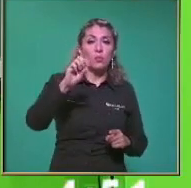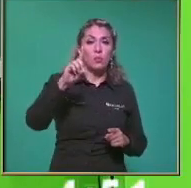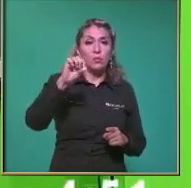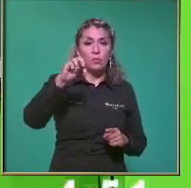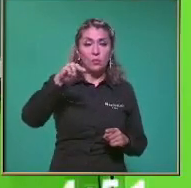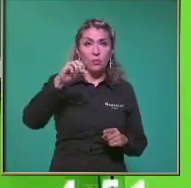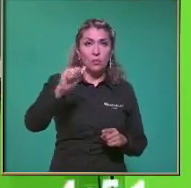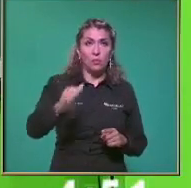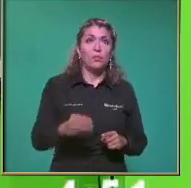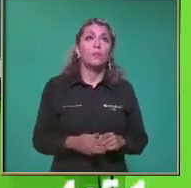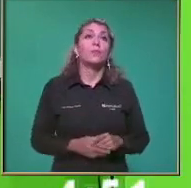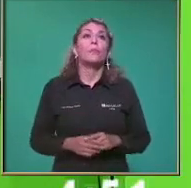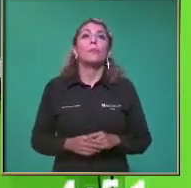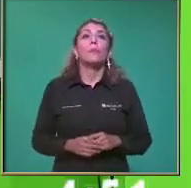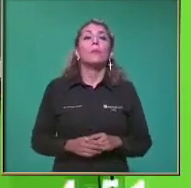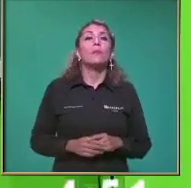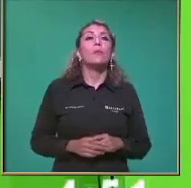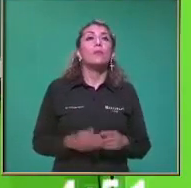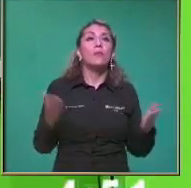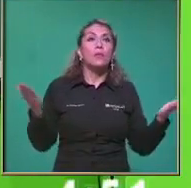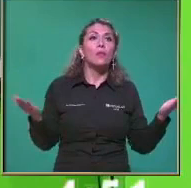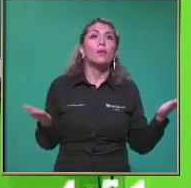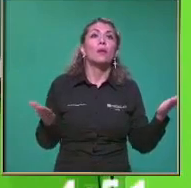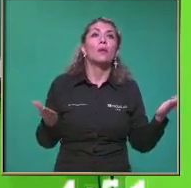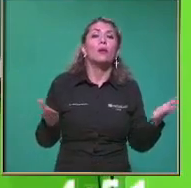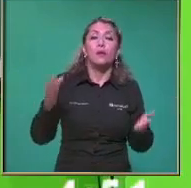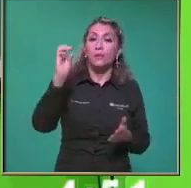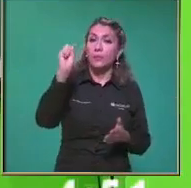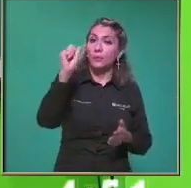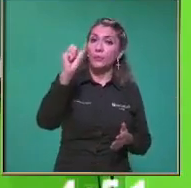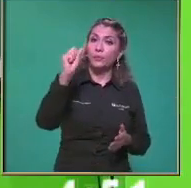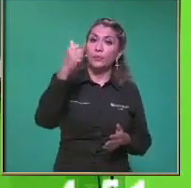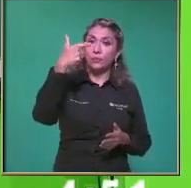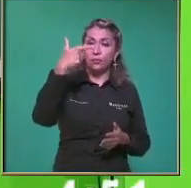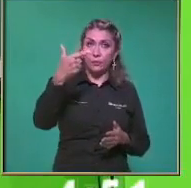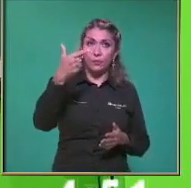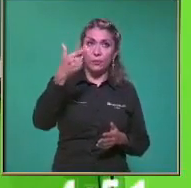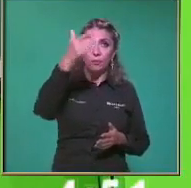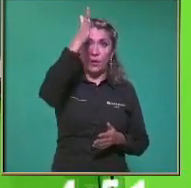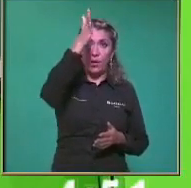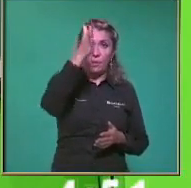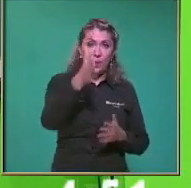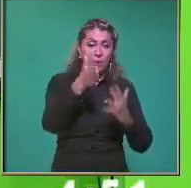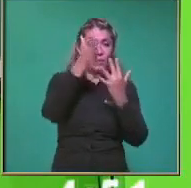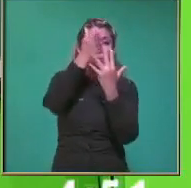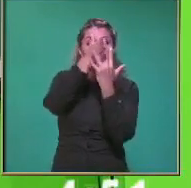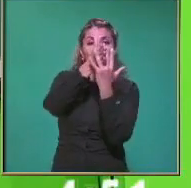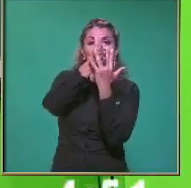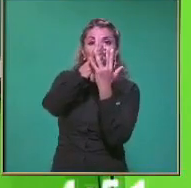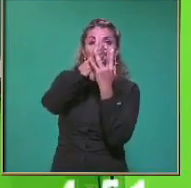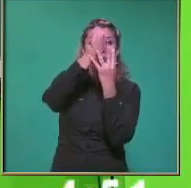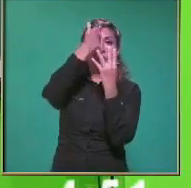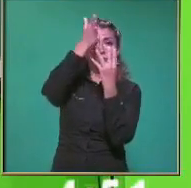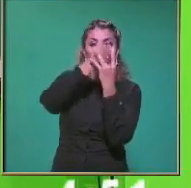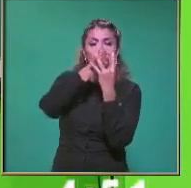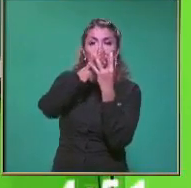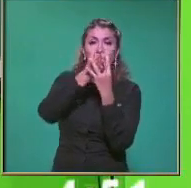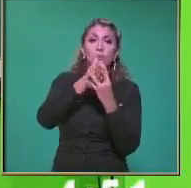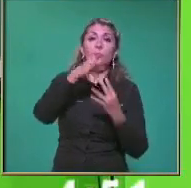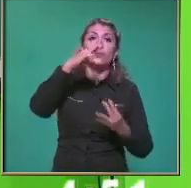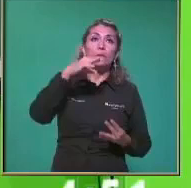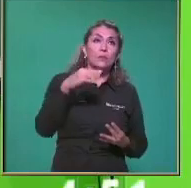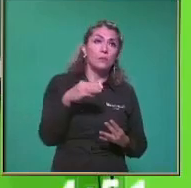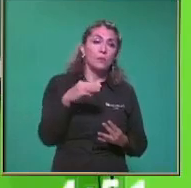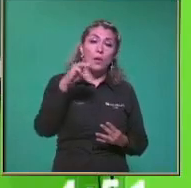En este caso, tengo como mediana 67, porque es el dato que me quedó en medio. O sea, moda